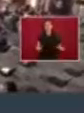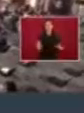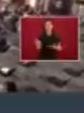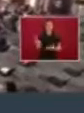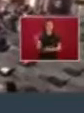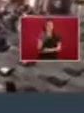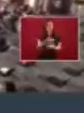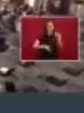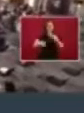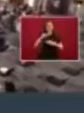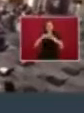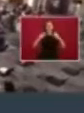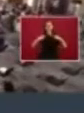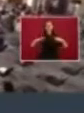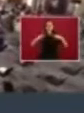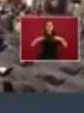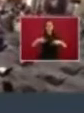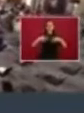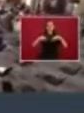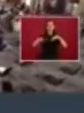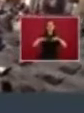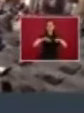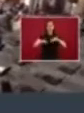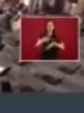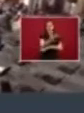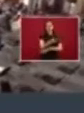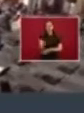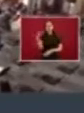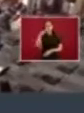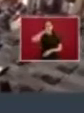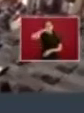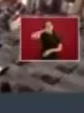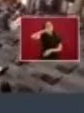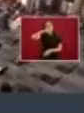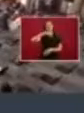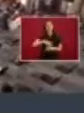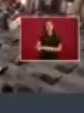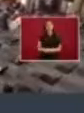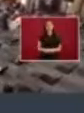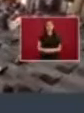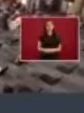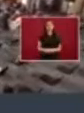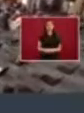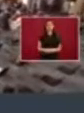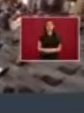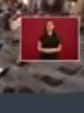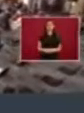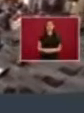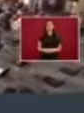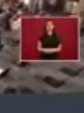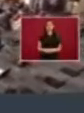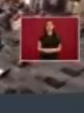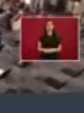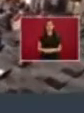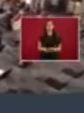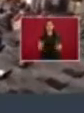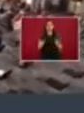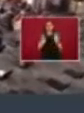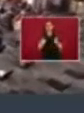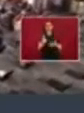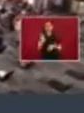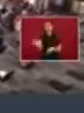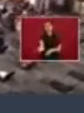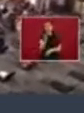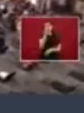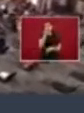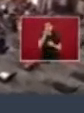que trina por el tema de Constellation Bank, y bueno, pues está el anuncio que hizo el presidente ahí en La Rumorosa excusa de que a lo mejor los parques eólicos no son la mejor